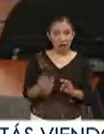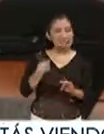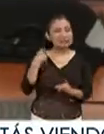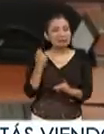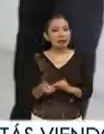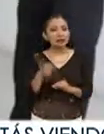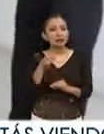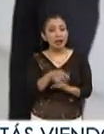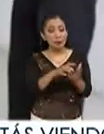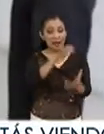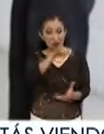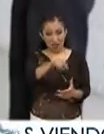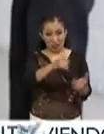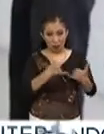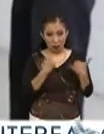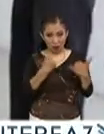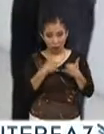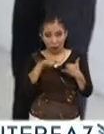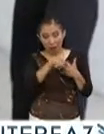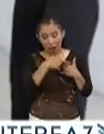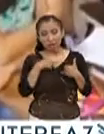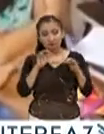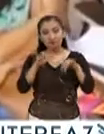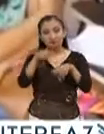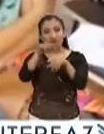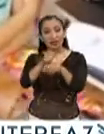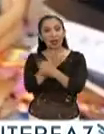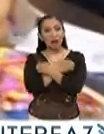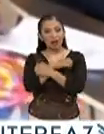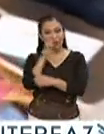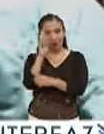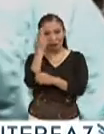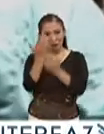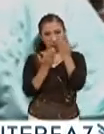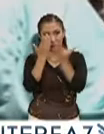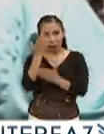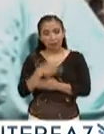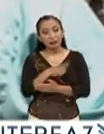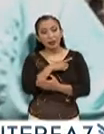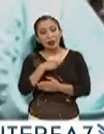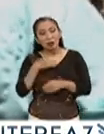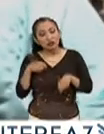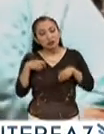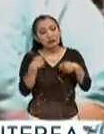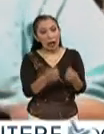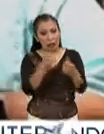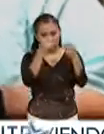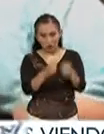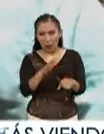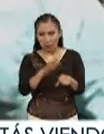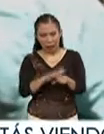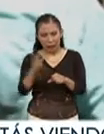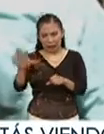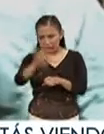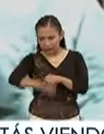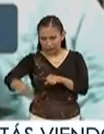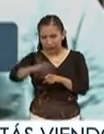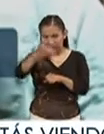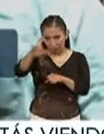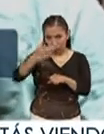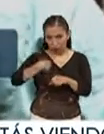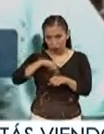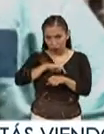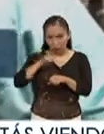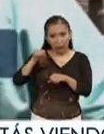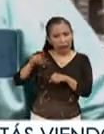Esto quiere decir que la mayoría de los jóvenes logran llegar a la educación superior. Tenemos que asegurar, y me voy más que todo en el campo donde nosotros